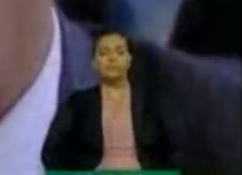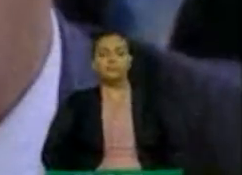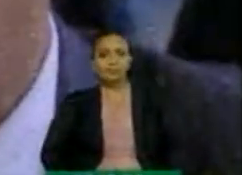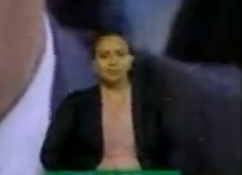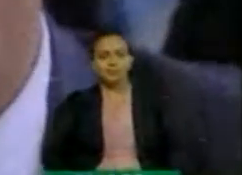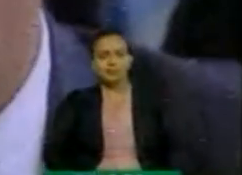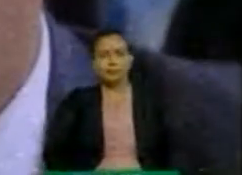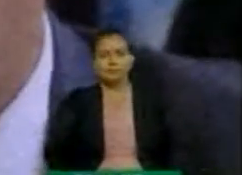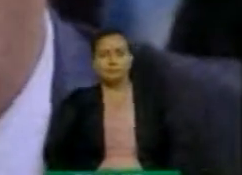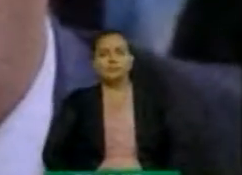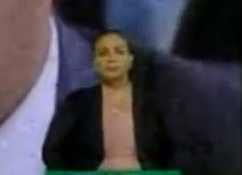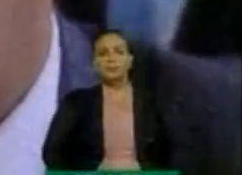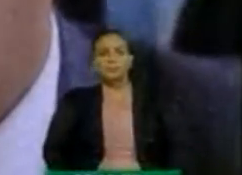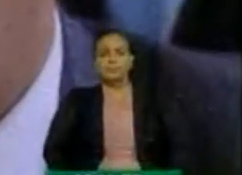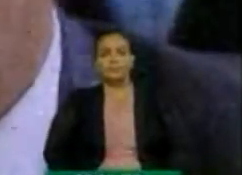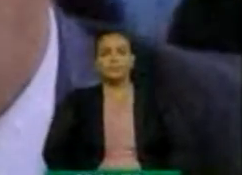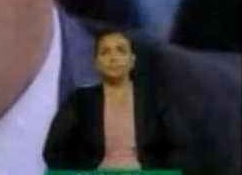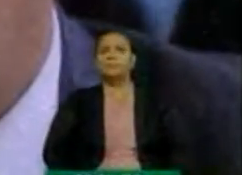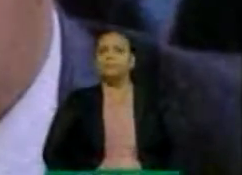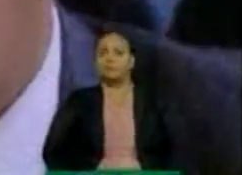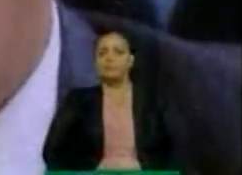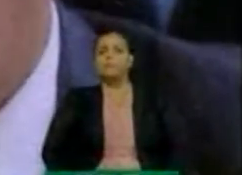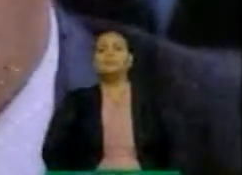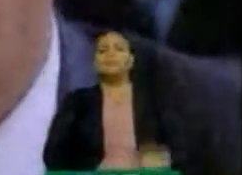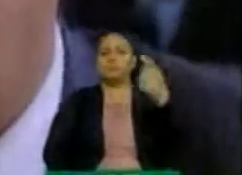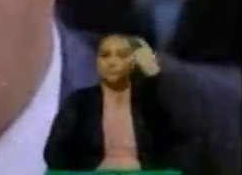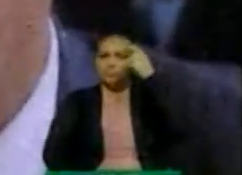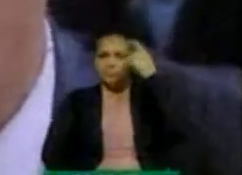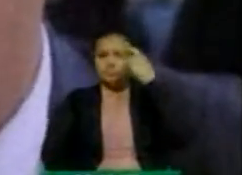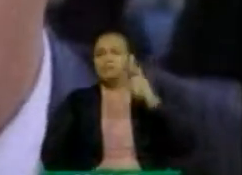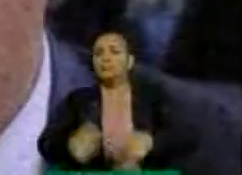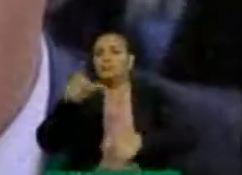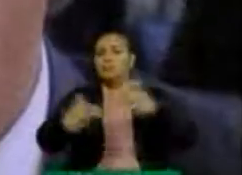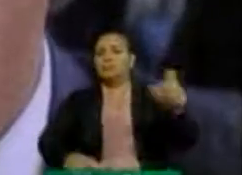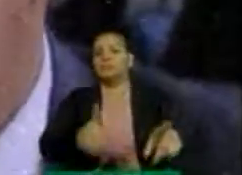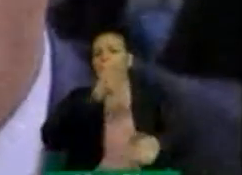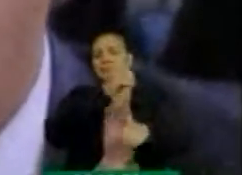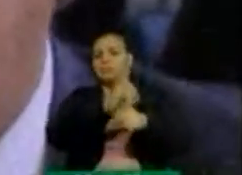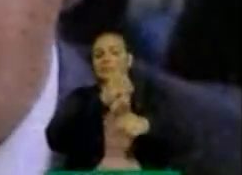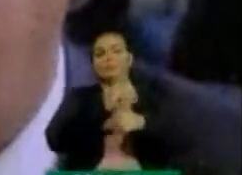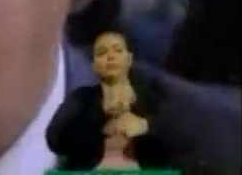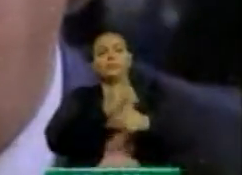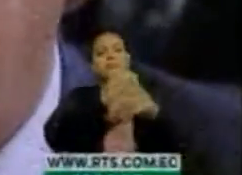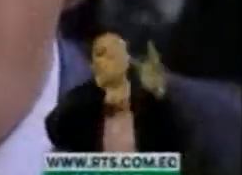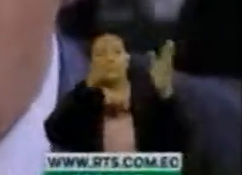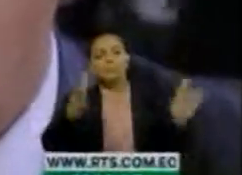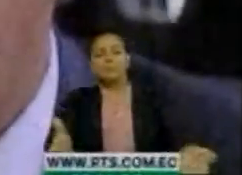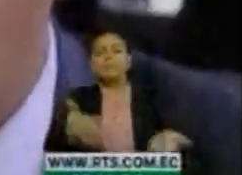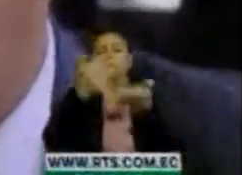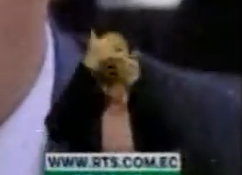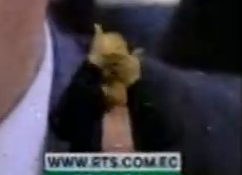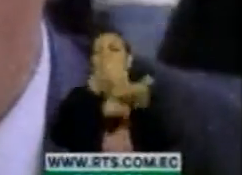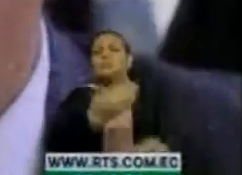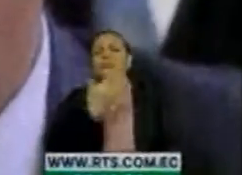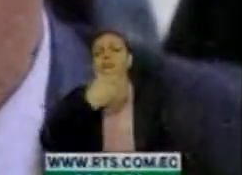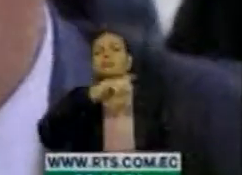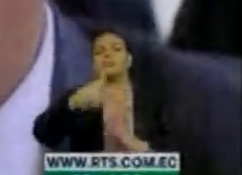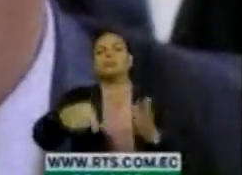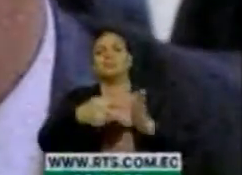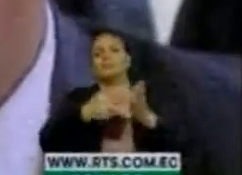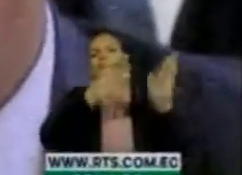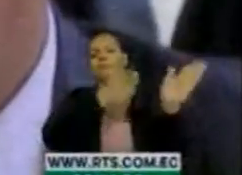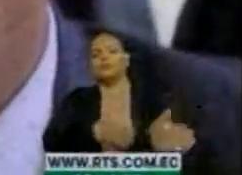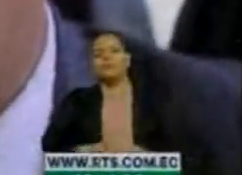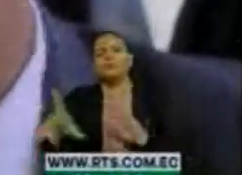a seguir para poder convertir esos protocolos y esas normas convertidas en leyes